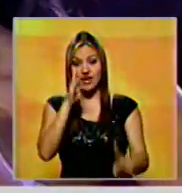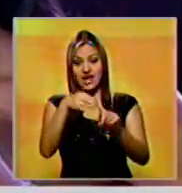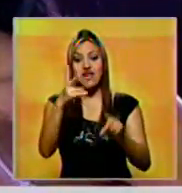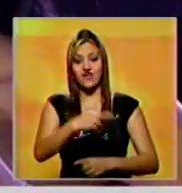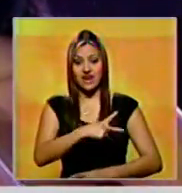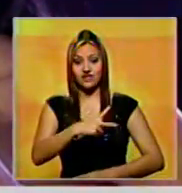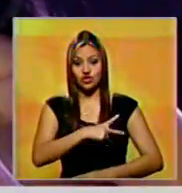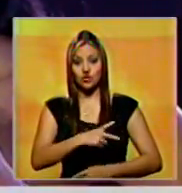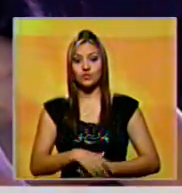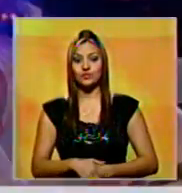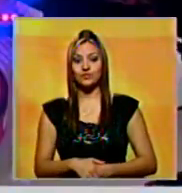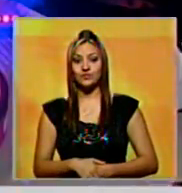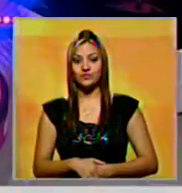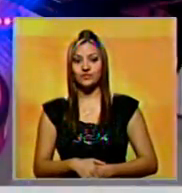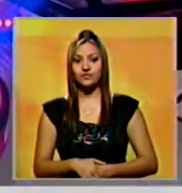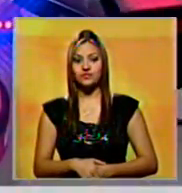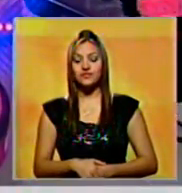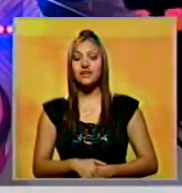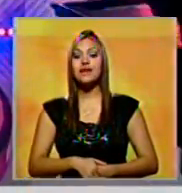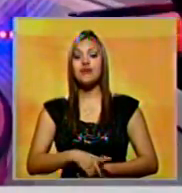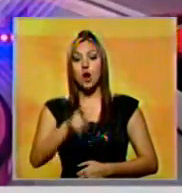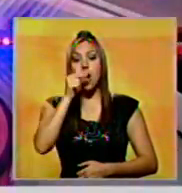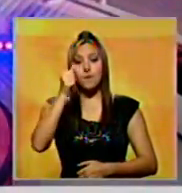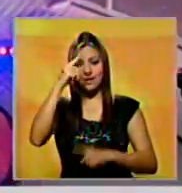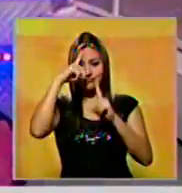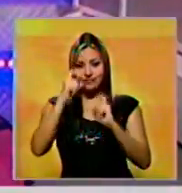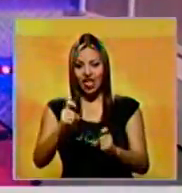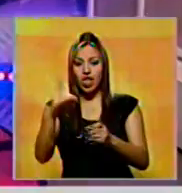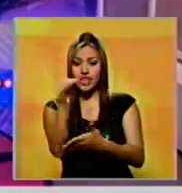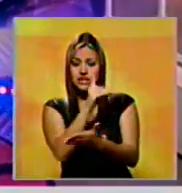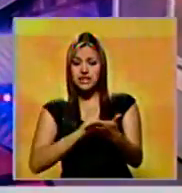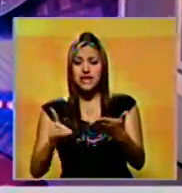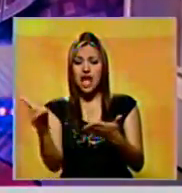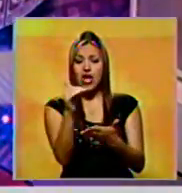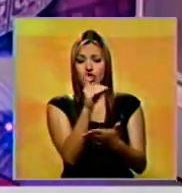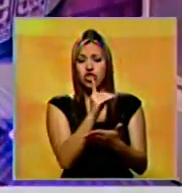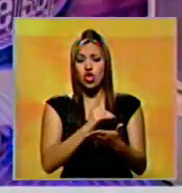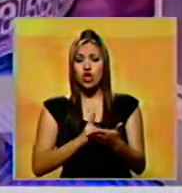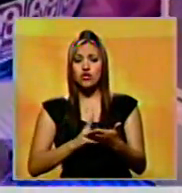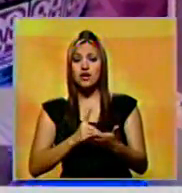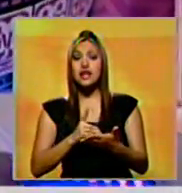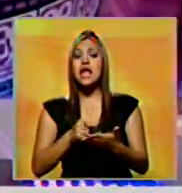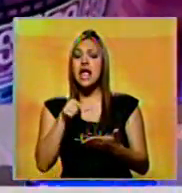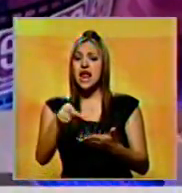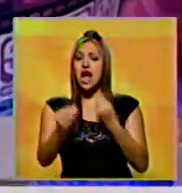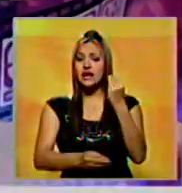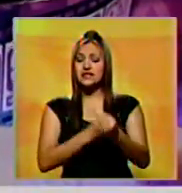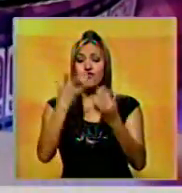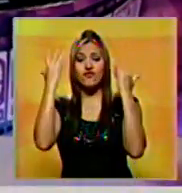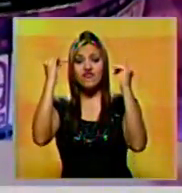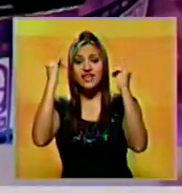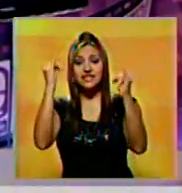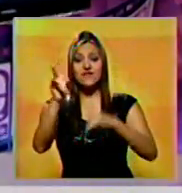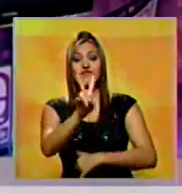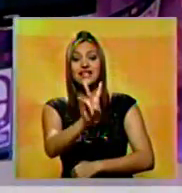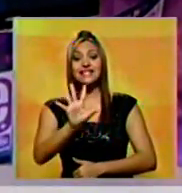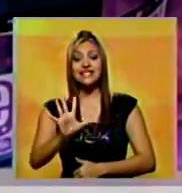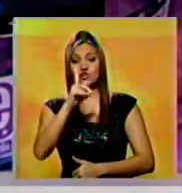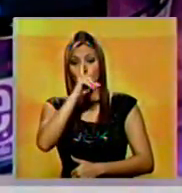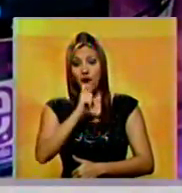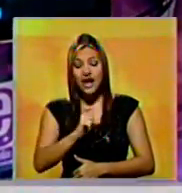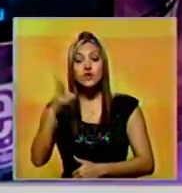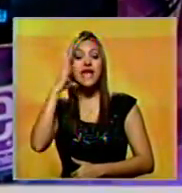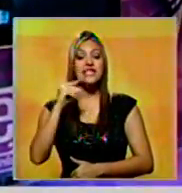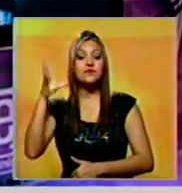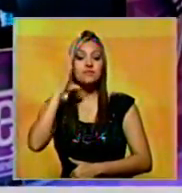acá por Venevisión. Y el diseñador venezolano de alta costura Giovanni Scutaro celebró nada más y nada menos que 25 años de